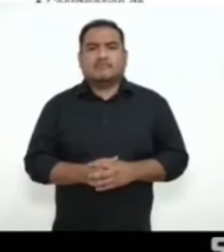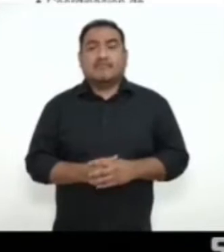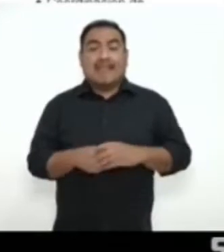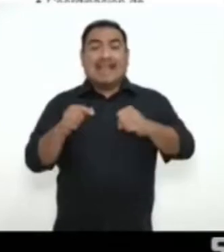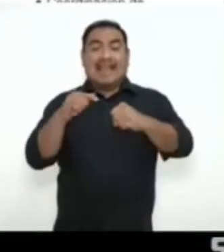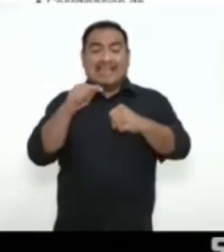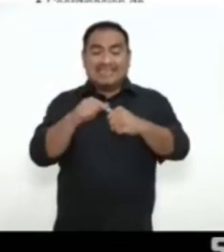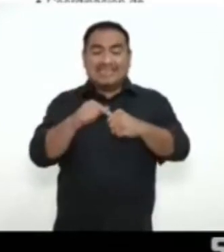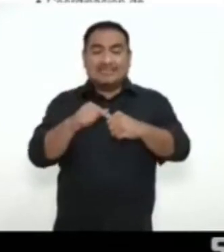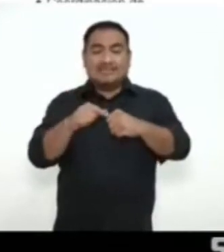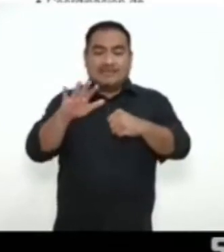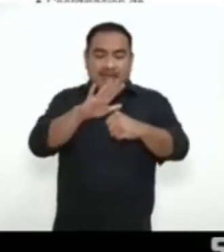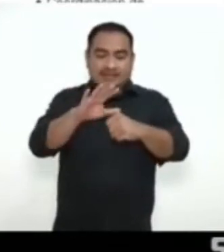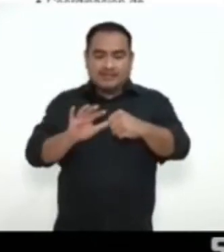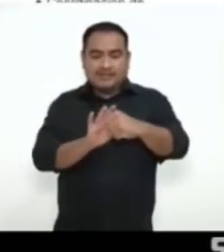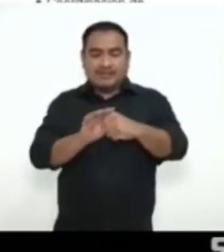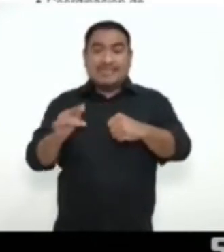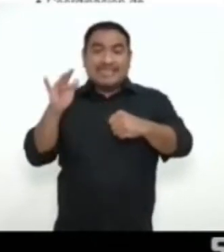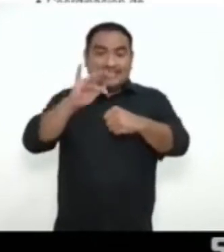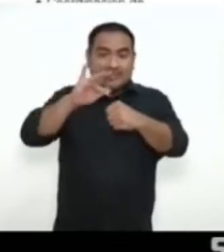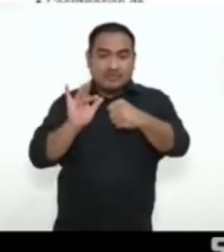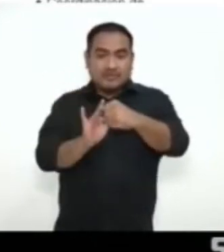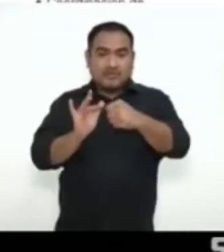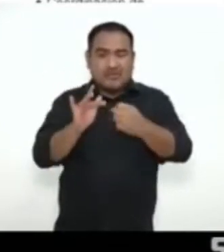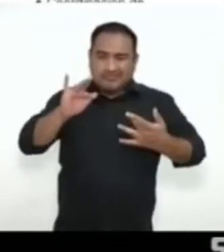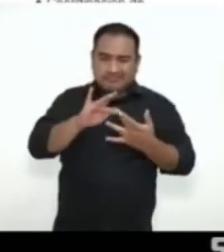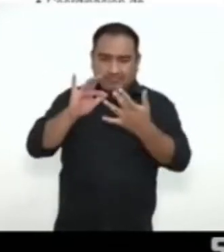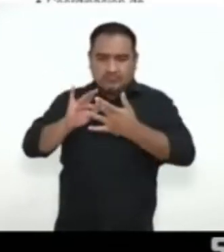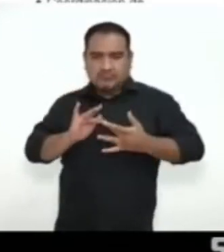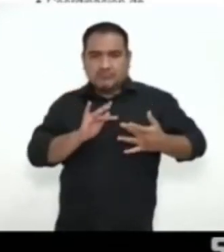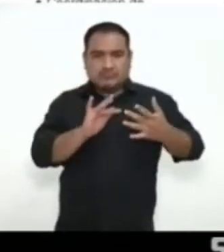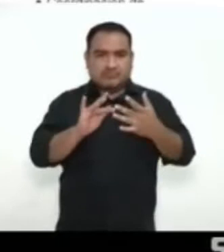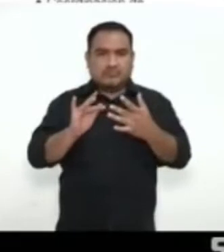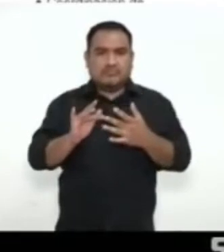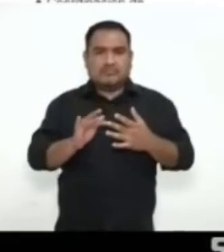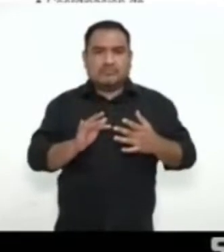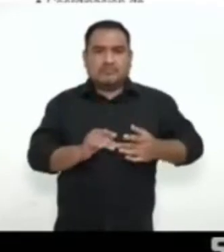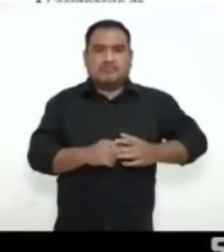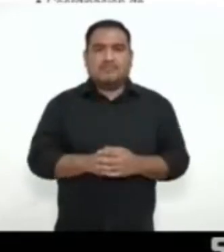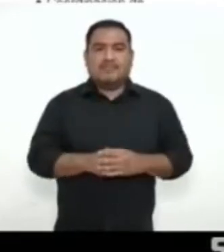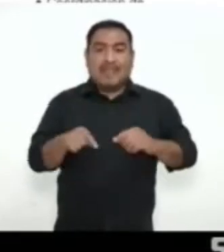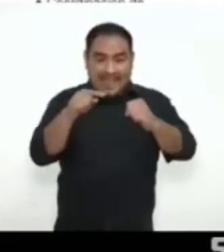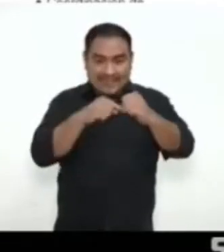estas áreas se interconectan y están en la parte del córtex.